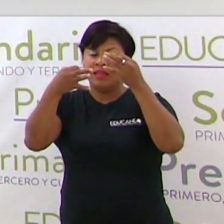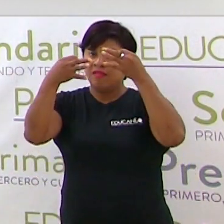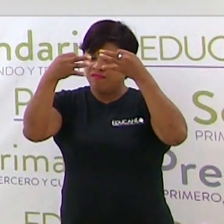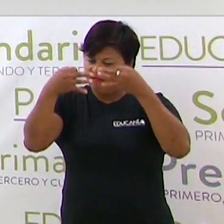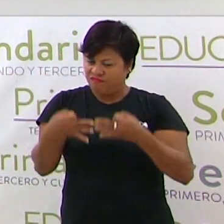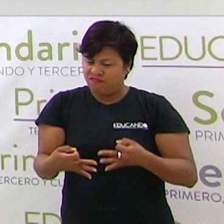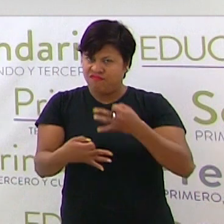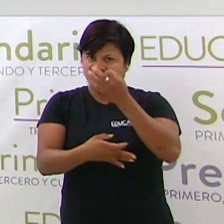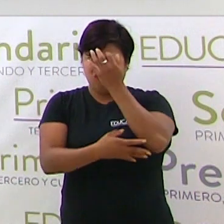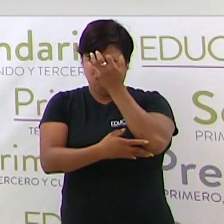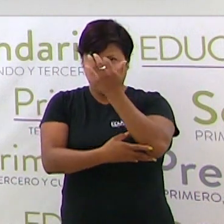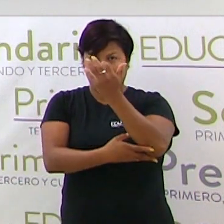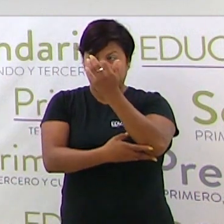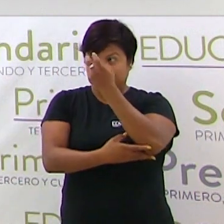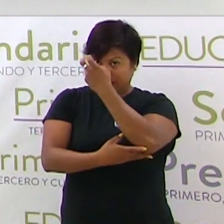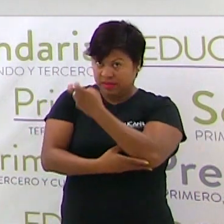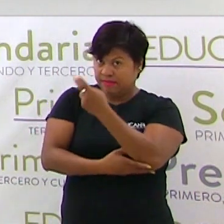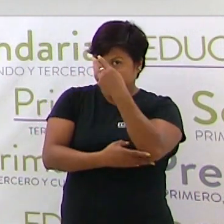formal.